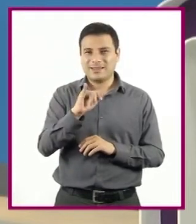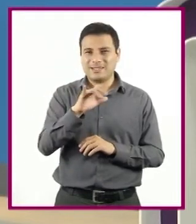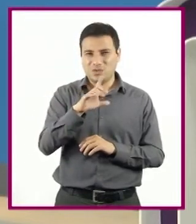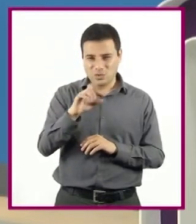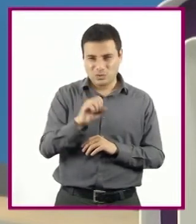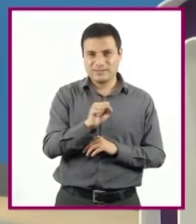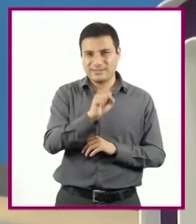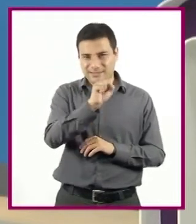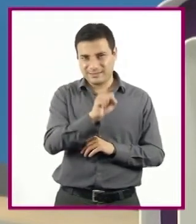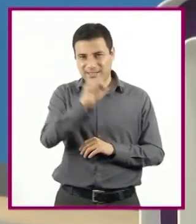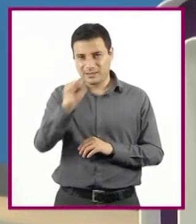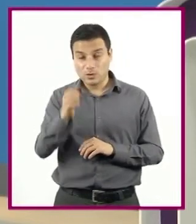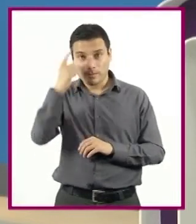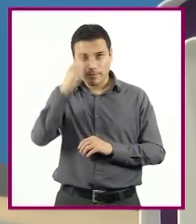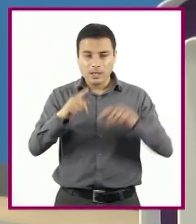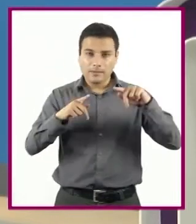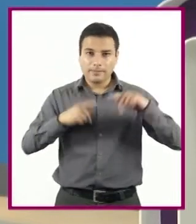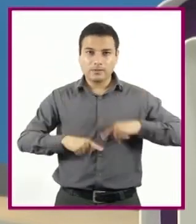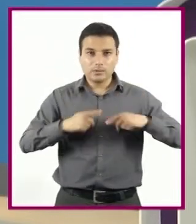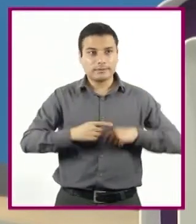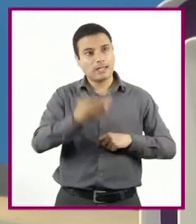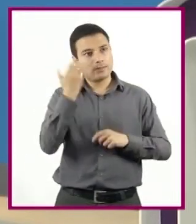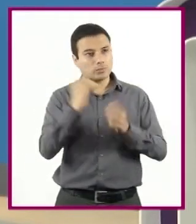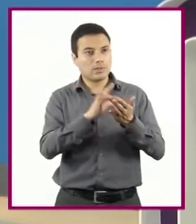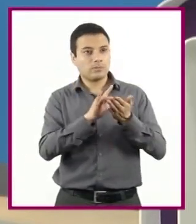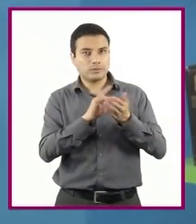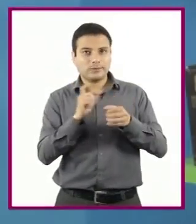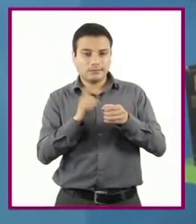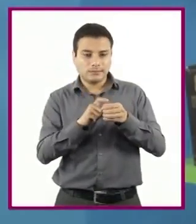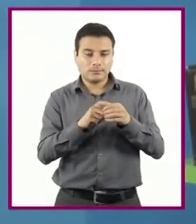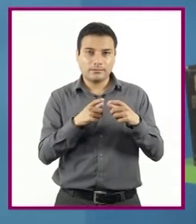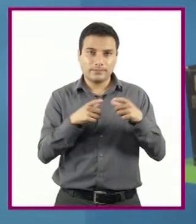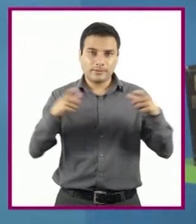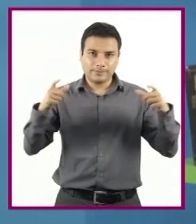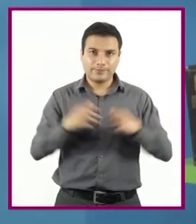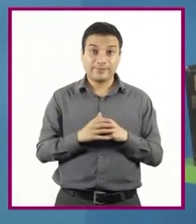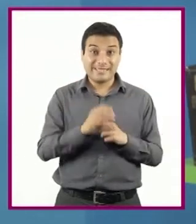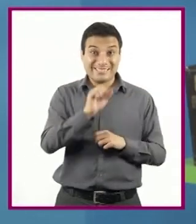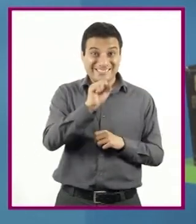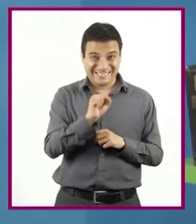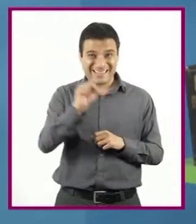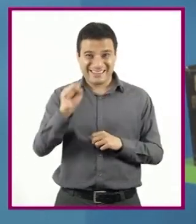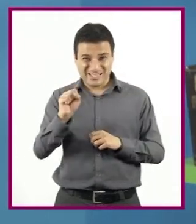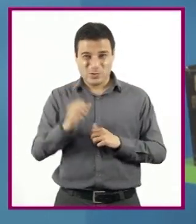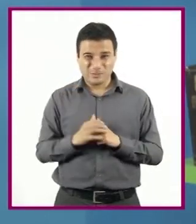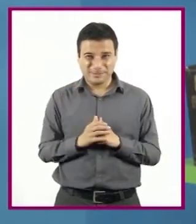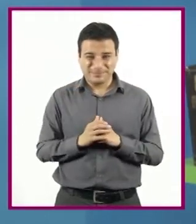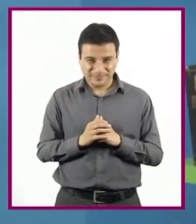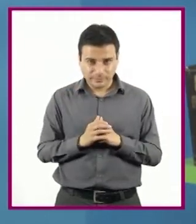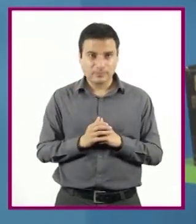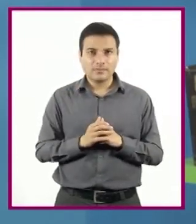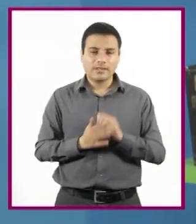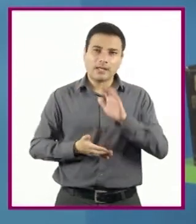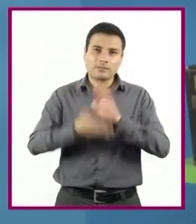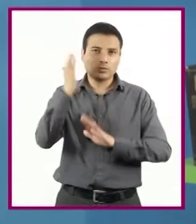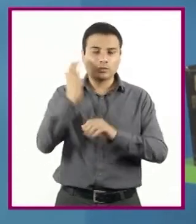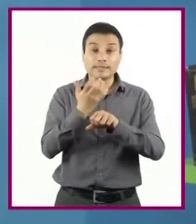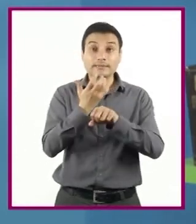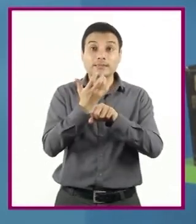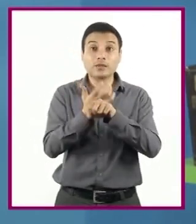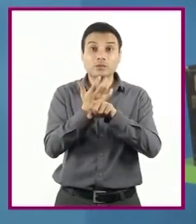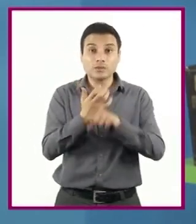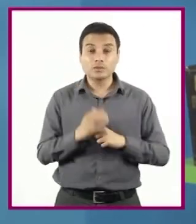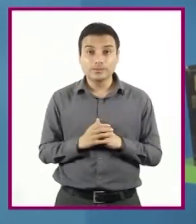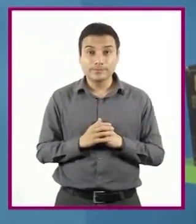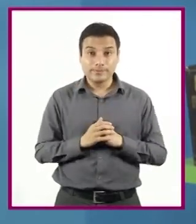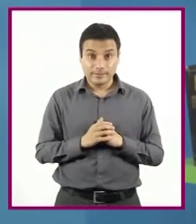el respaldo de los rebeldes de esas regiones. En Saltillo decidieron dirigirse a Estados Unidos de América.